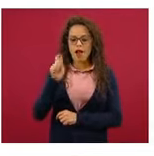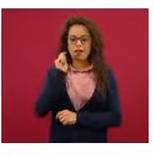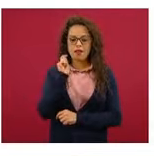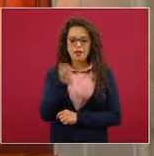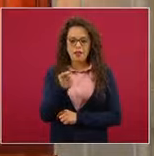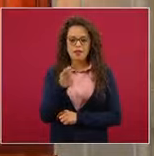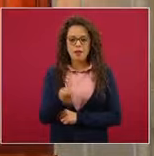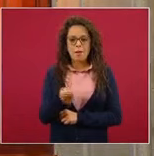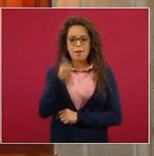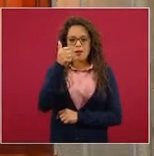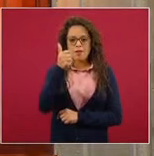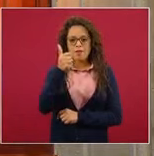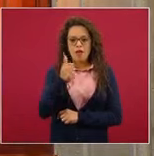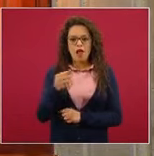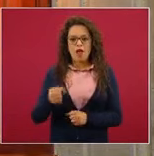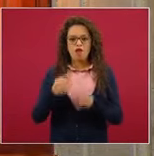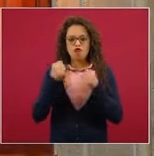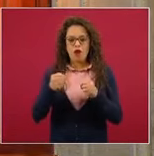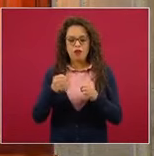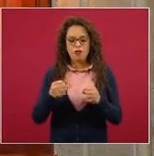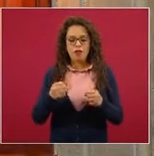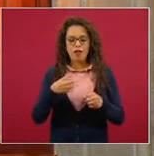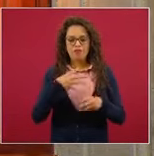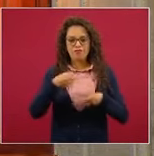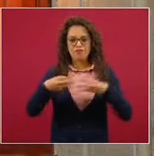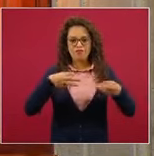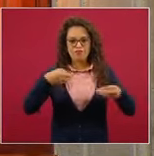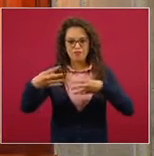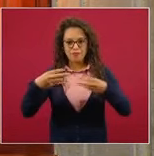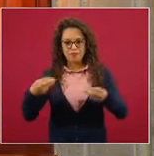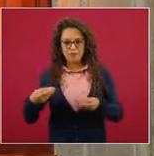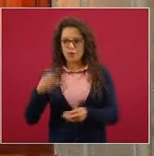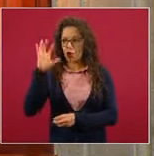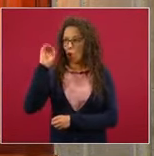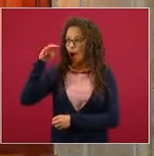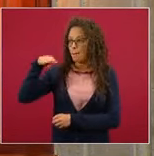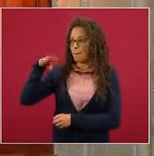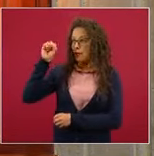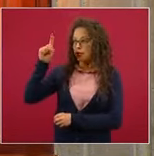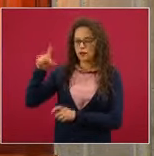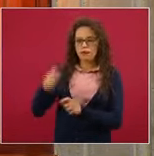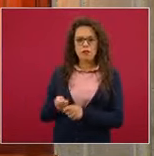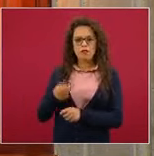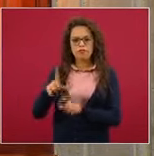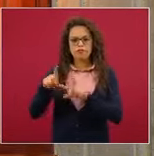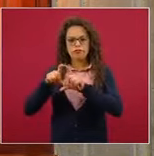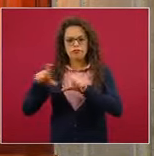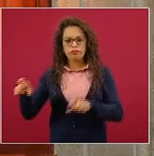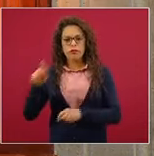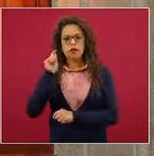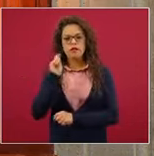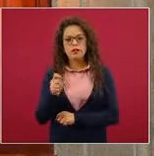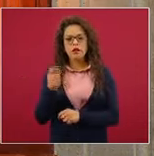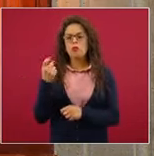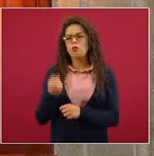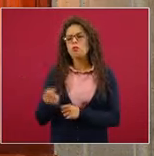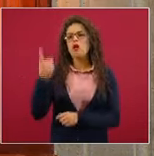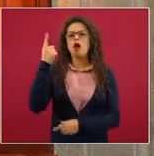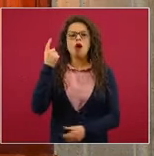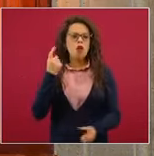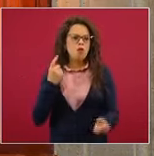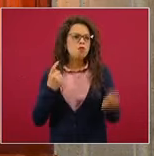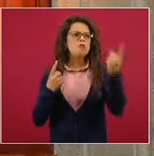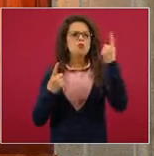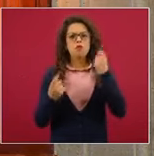momento, su primera ola de casos. De hecho, la clasificación que le da la OMS a este país es de casos esporádicos, ¿no? No de una